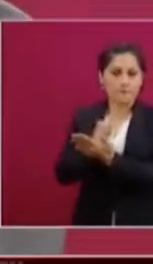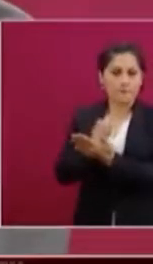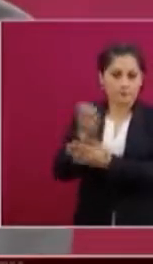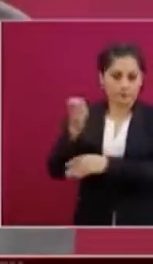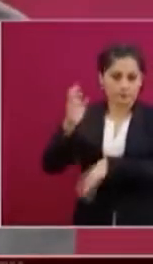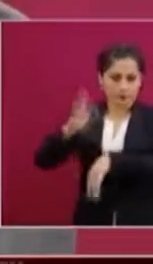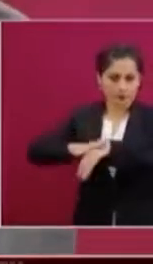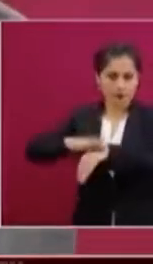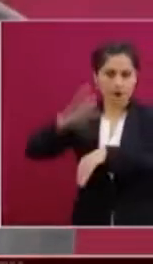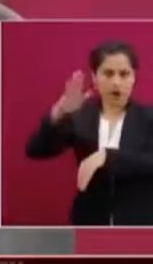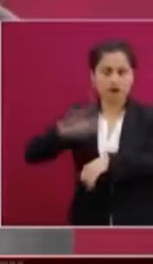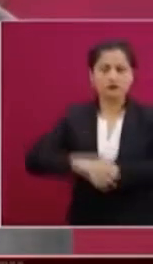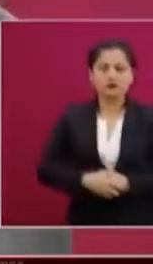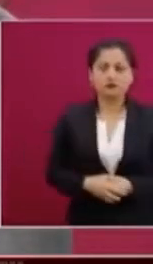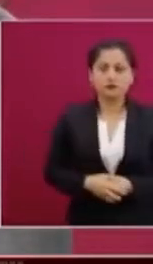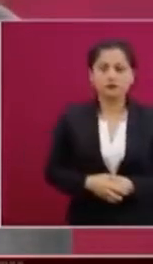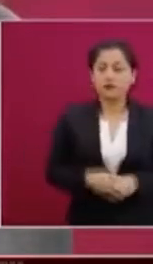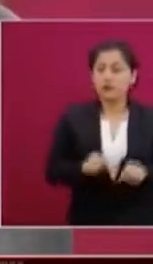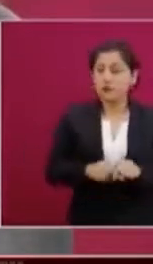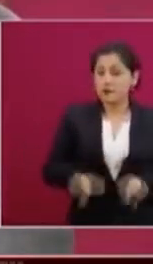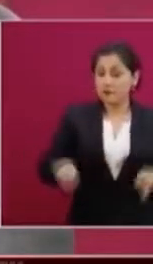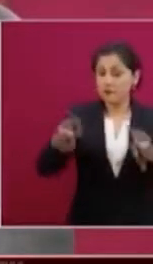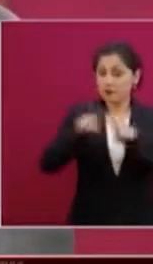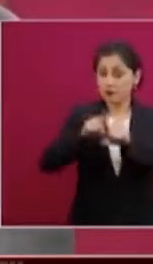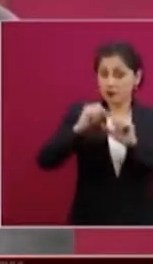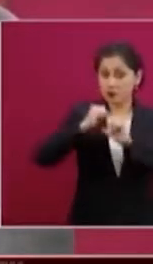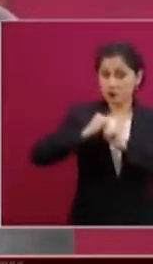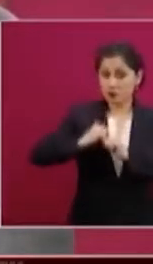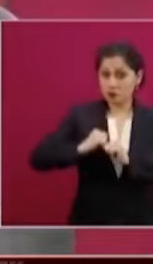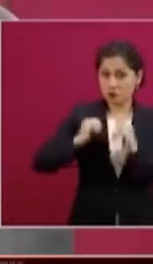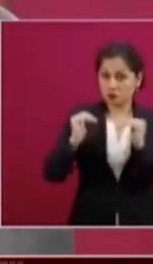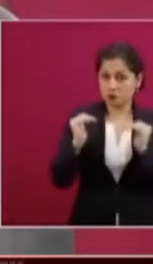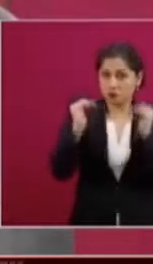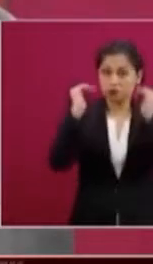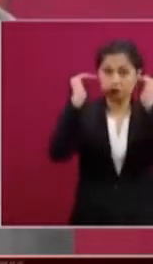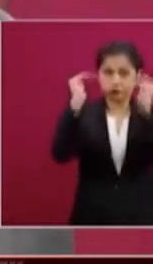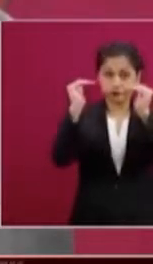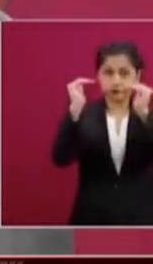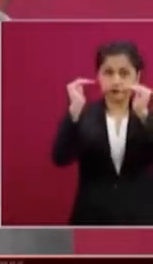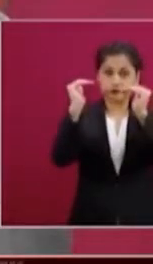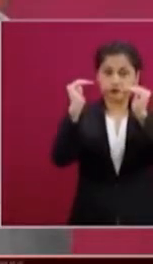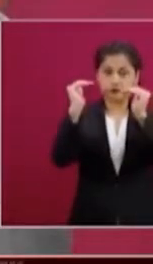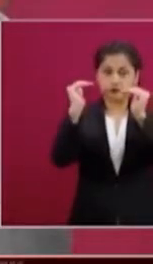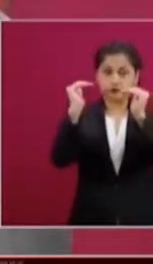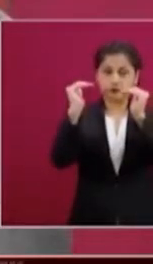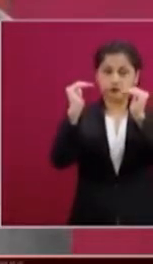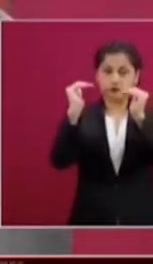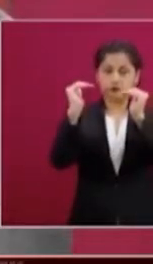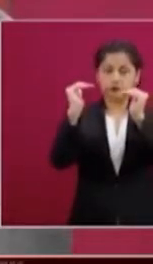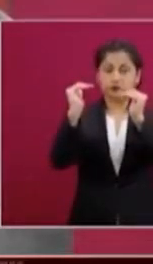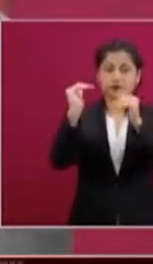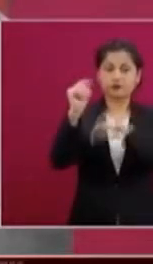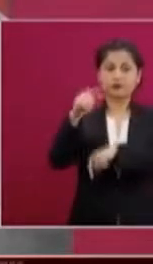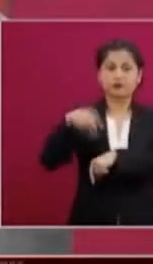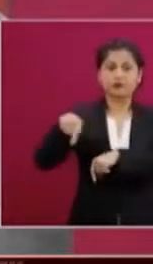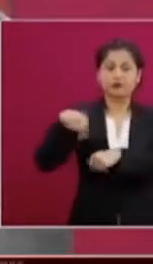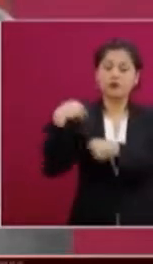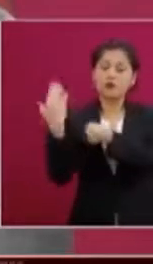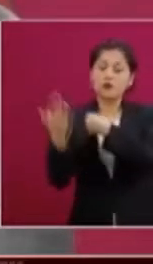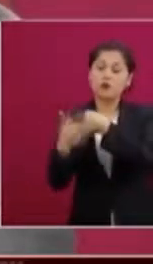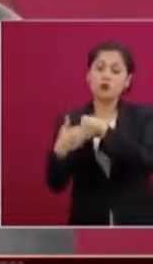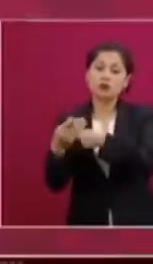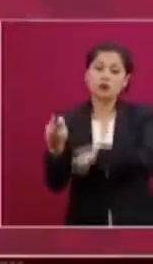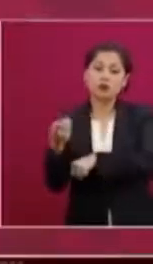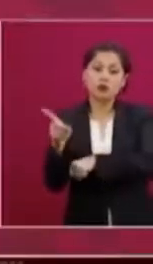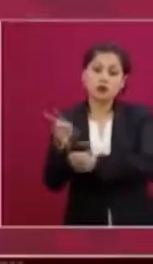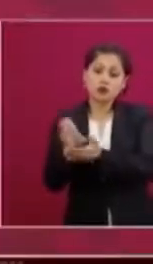a la obediencia ciega? ¿La lealtad al líder o a la institución o a la ley o al Estado? Es común que en política